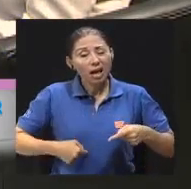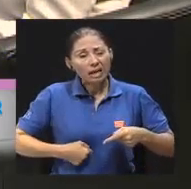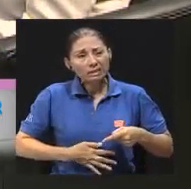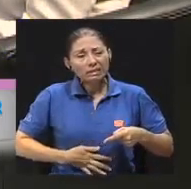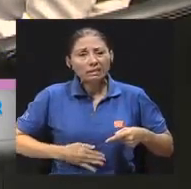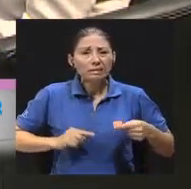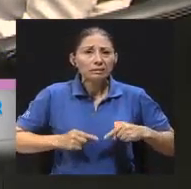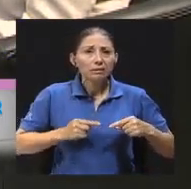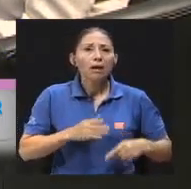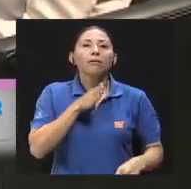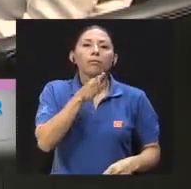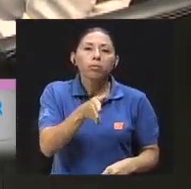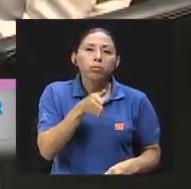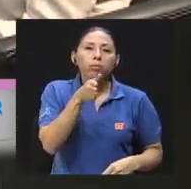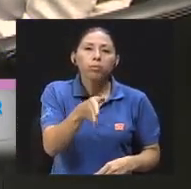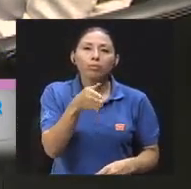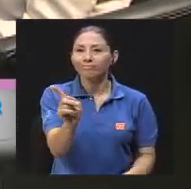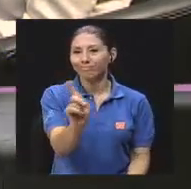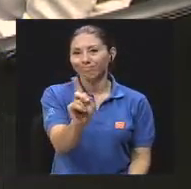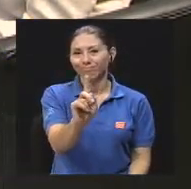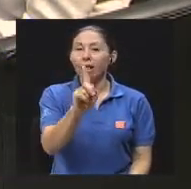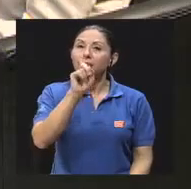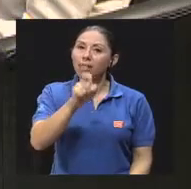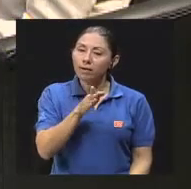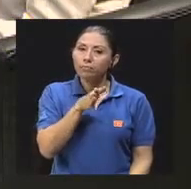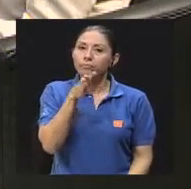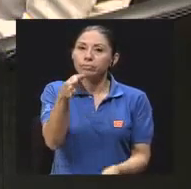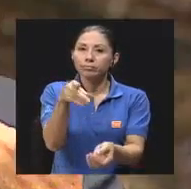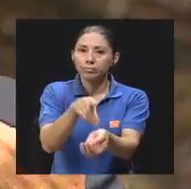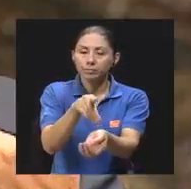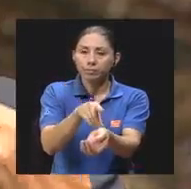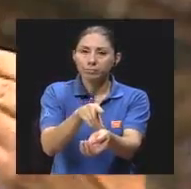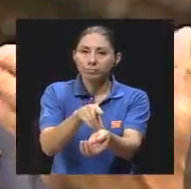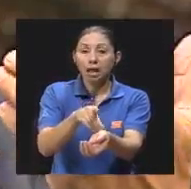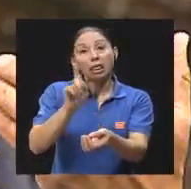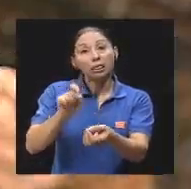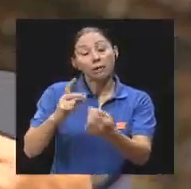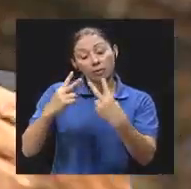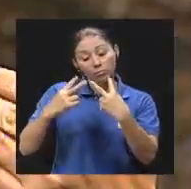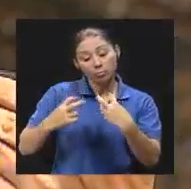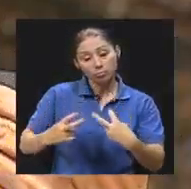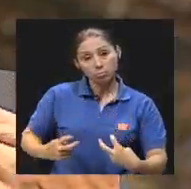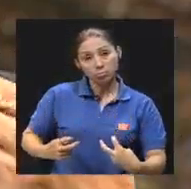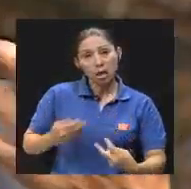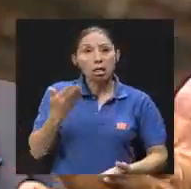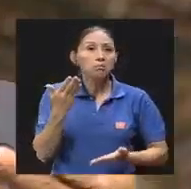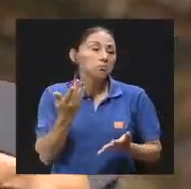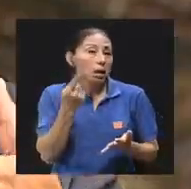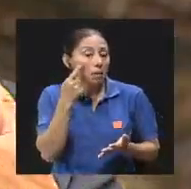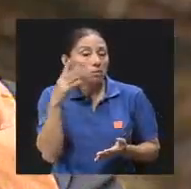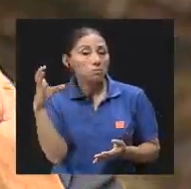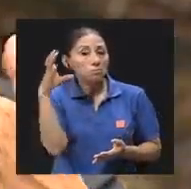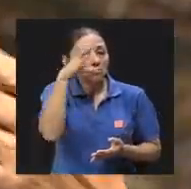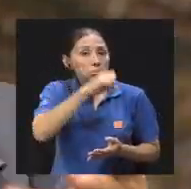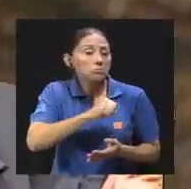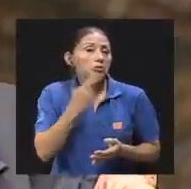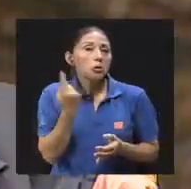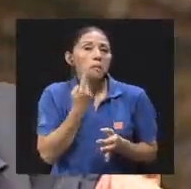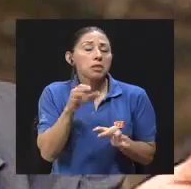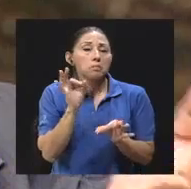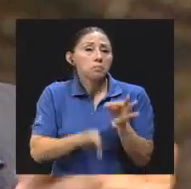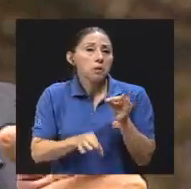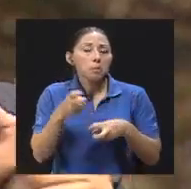que buscar asistencia médica, porque entonces hay que hacer estudios a ver si es un simple problema gastrítico o